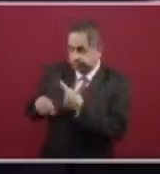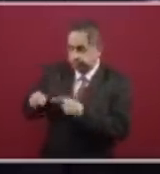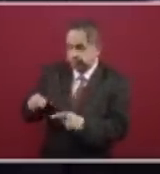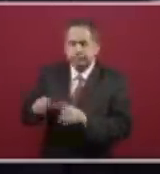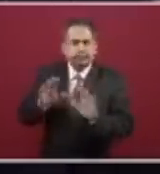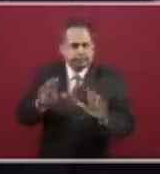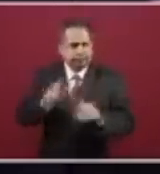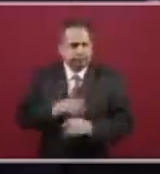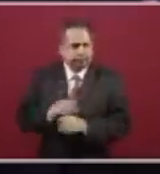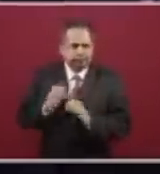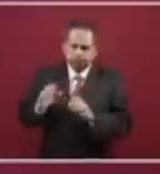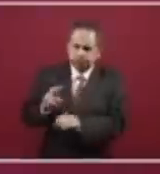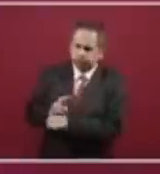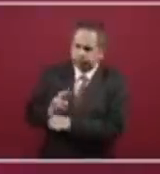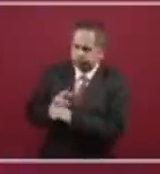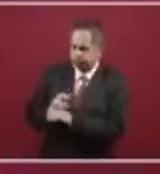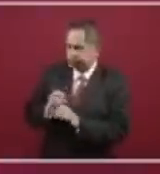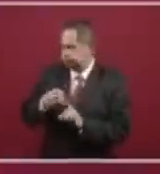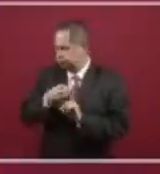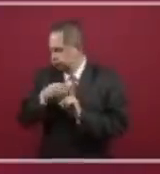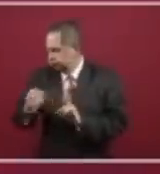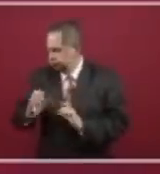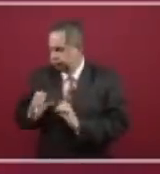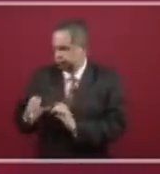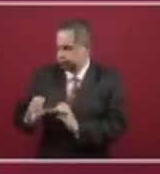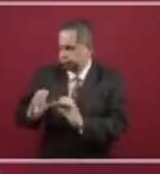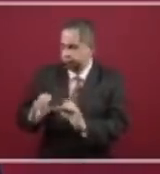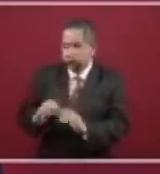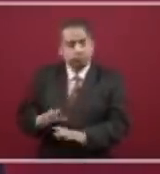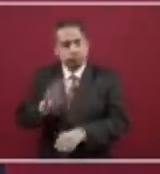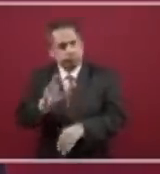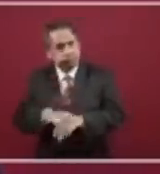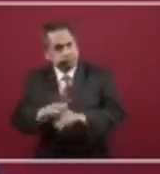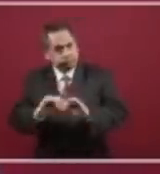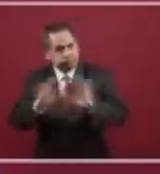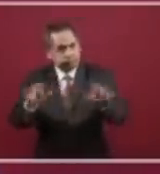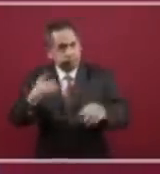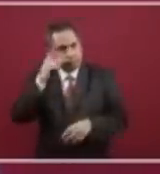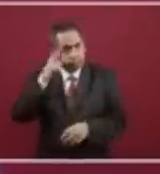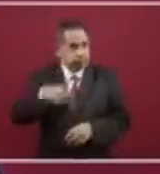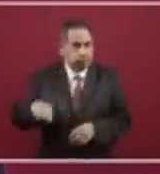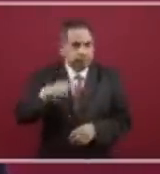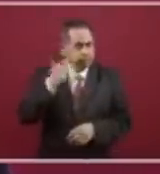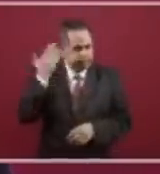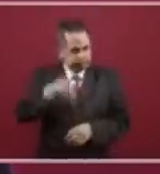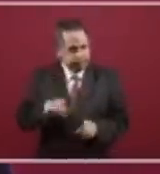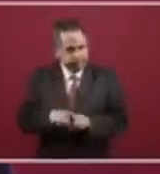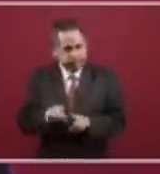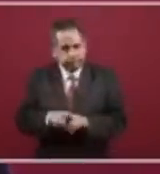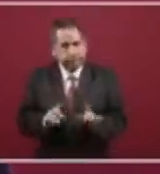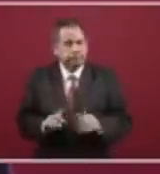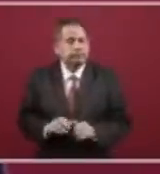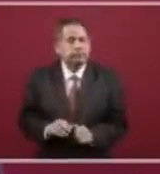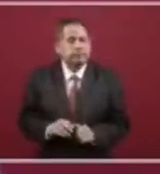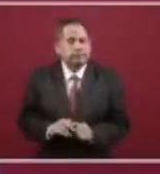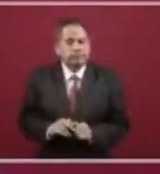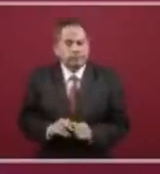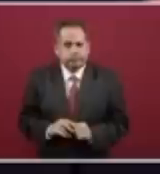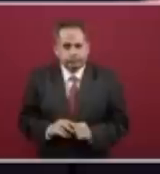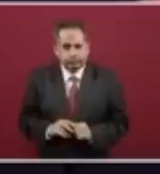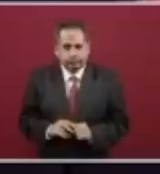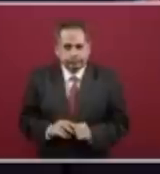centroamérica claro para que todos tengamos en cuenta